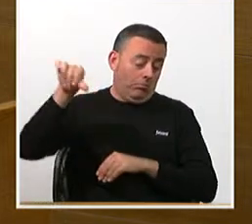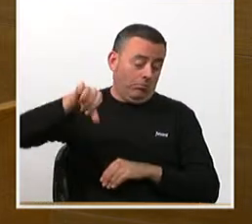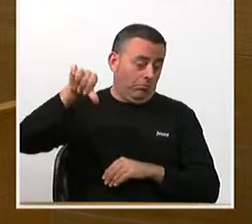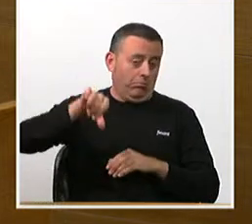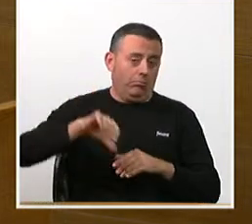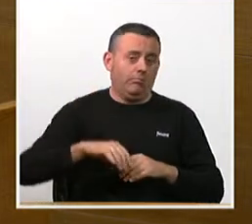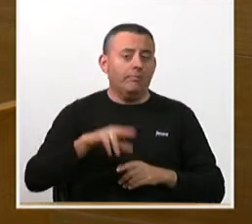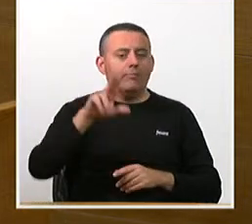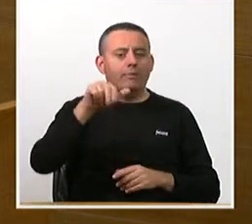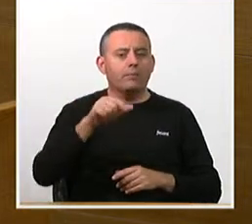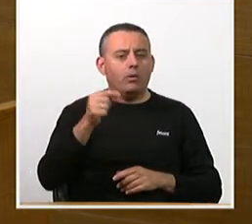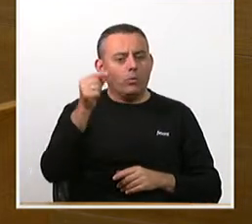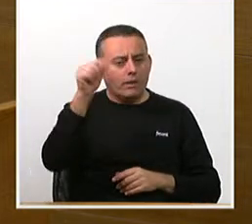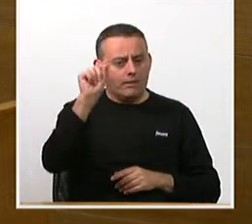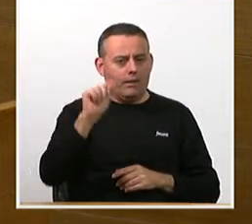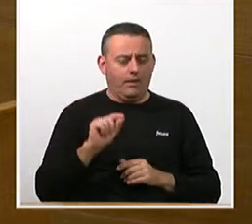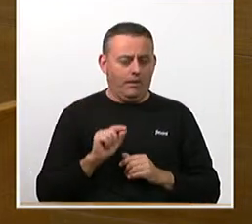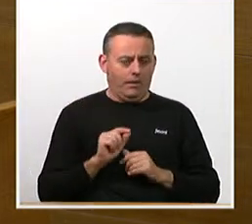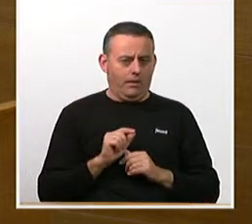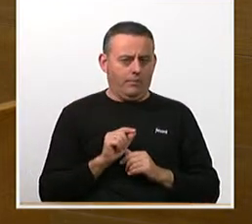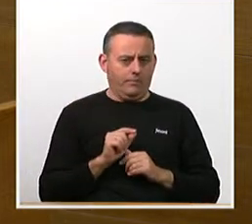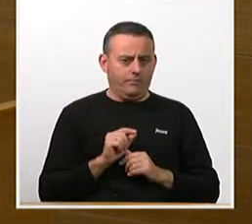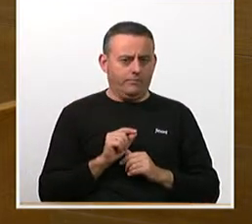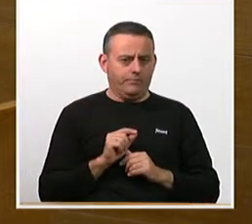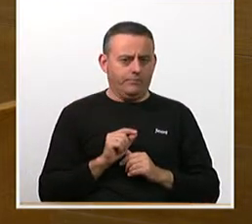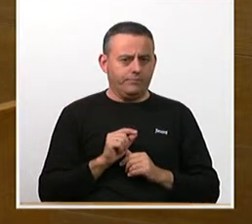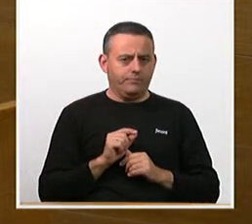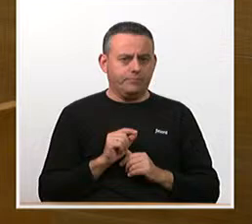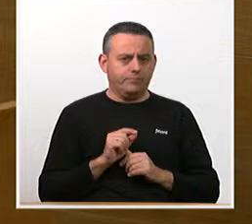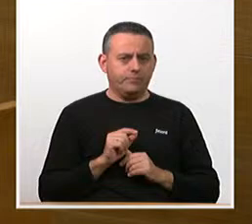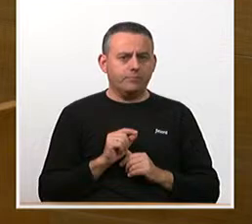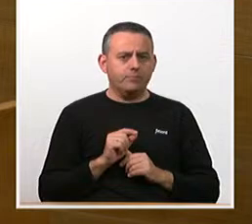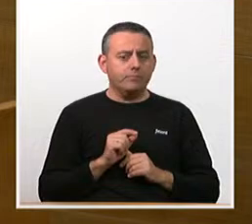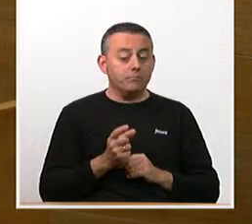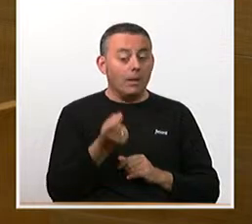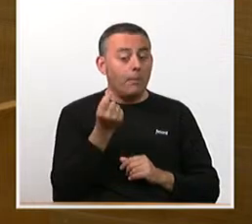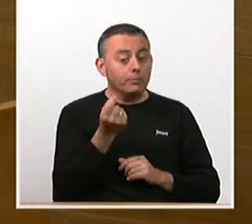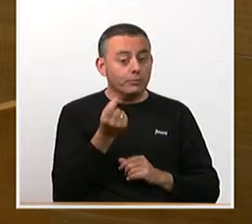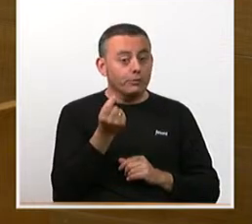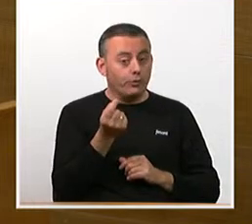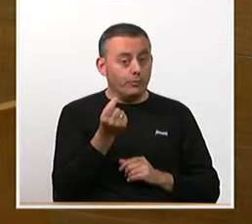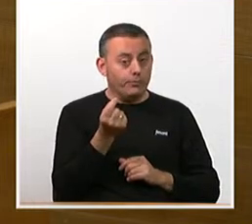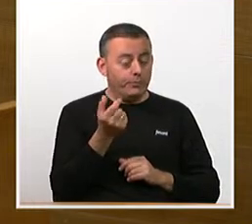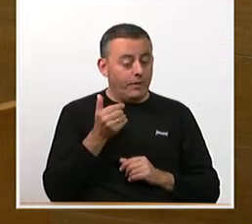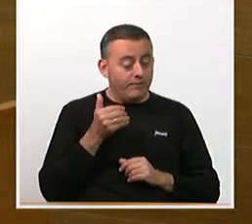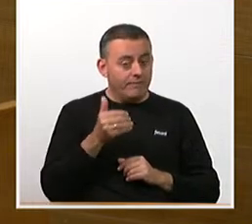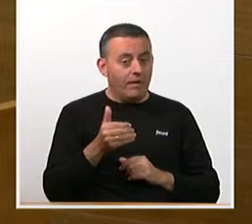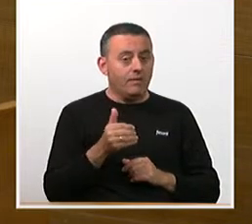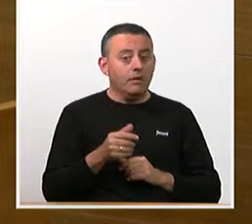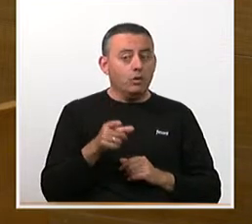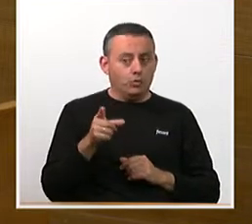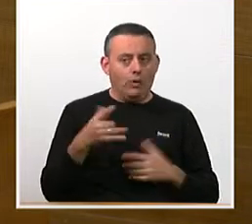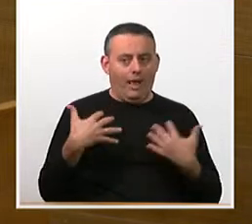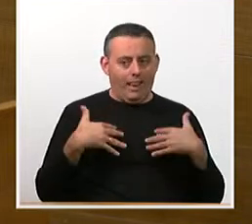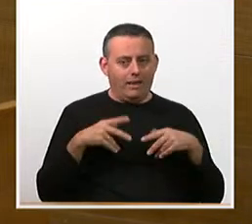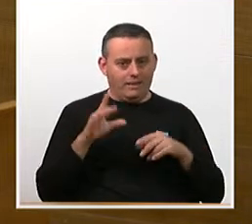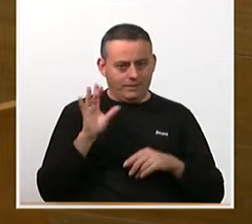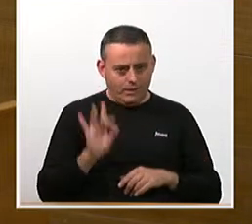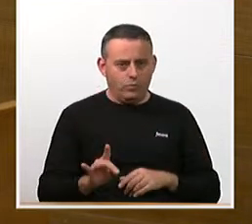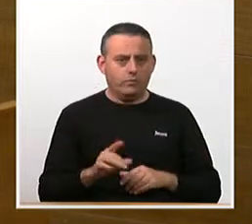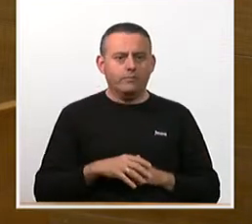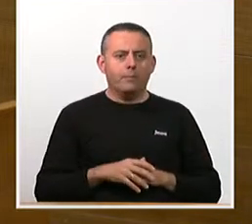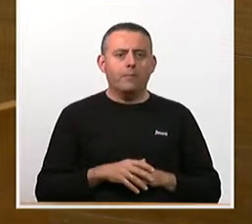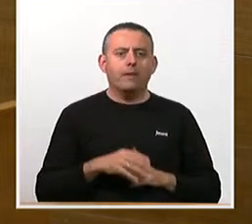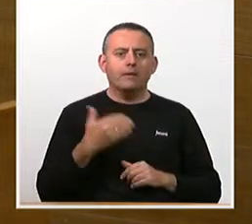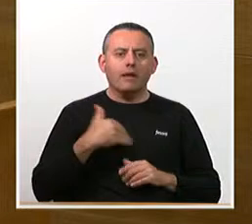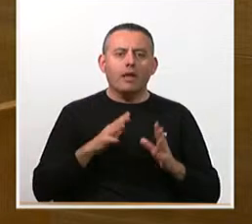no quiero dejar de darle un un un dato También estamos a punto estamos a punto y le digo que a usted esta noticia le va a alegrar de firmar el convenio